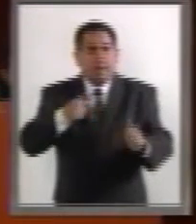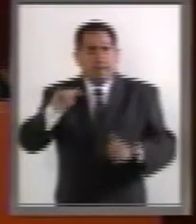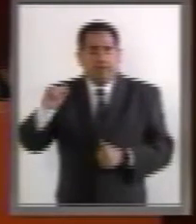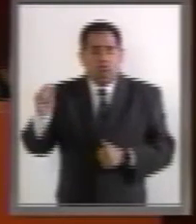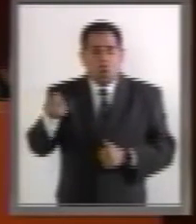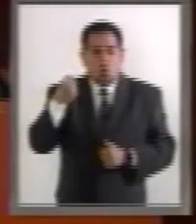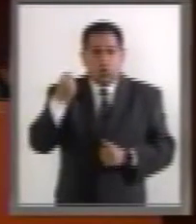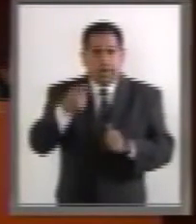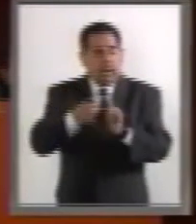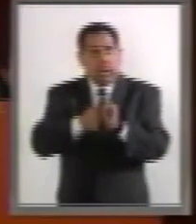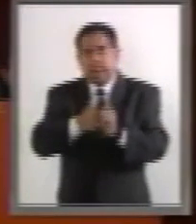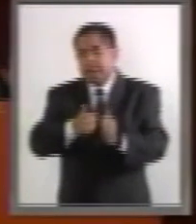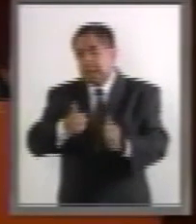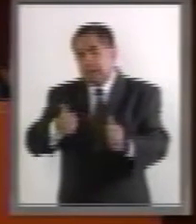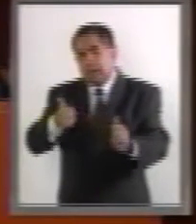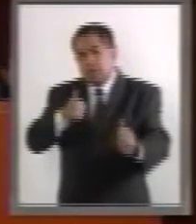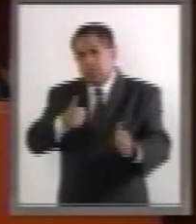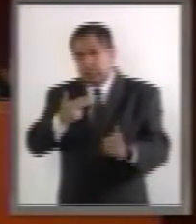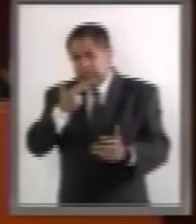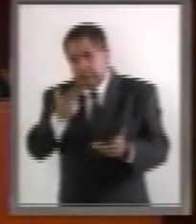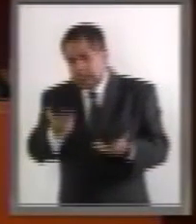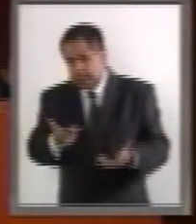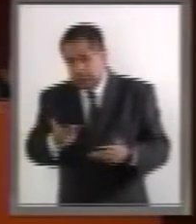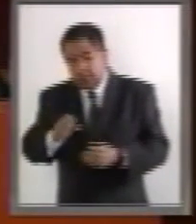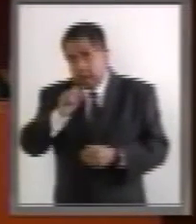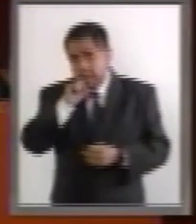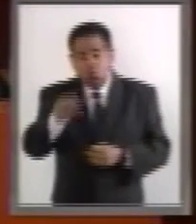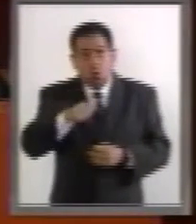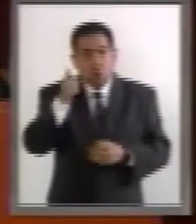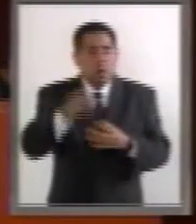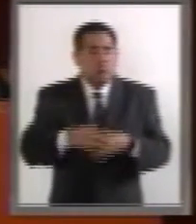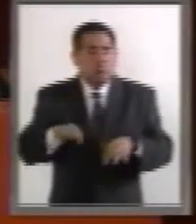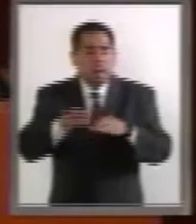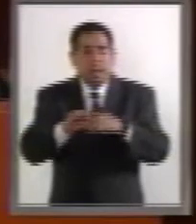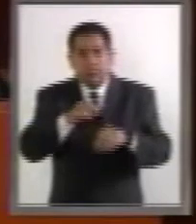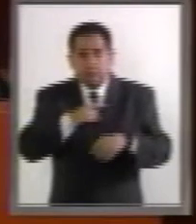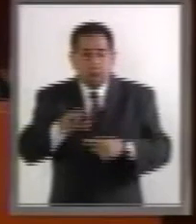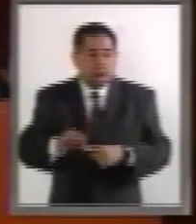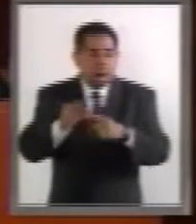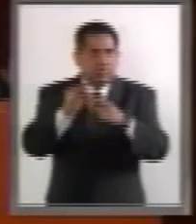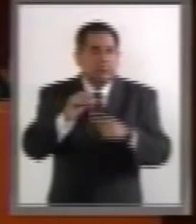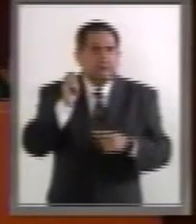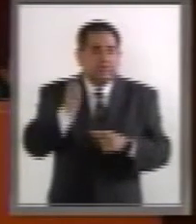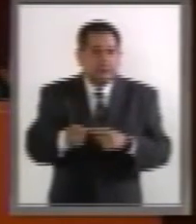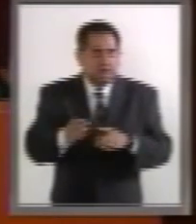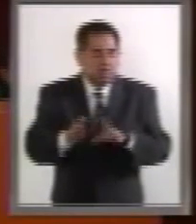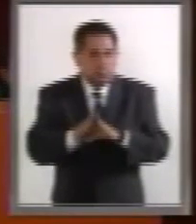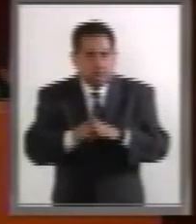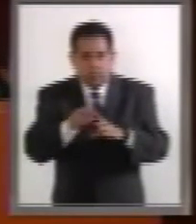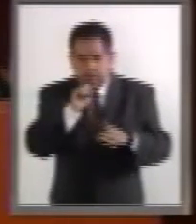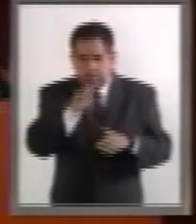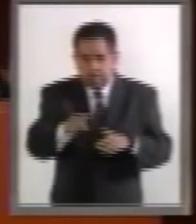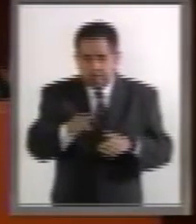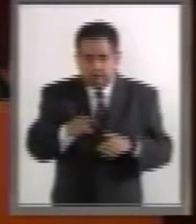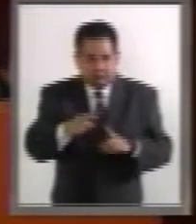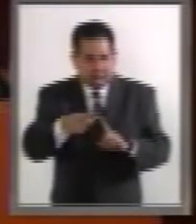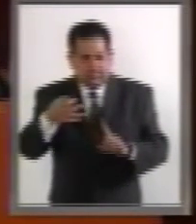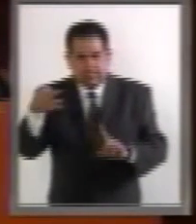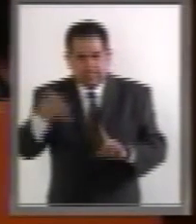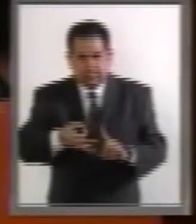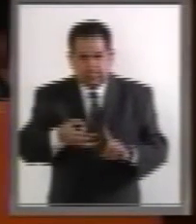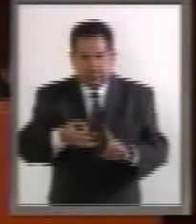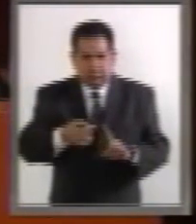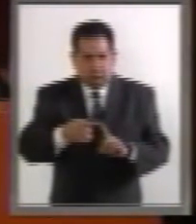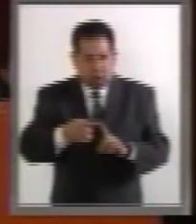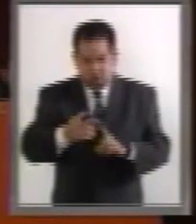tenemos en México, pero también otro elemento que es importante destacar y que tiene que ver también con la certeza, con